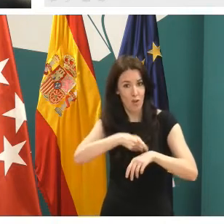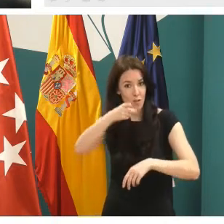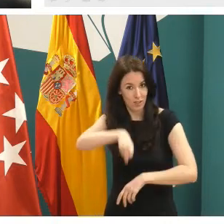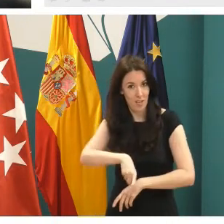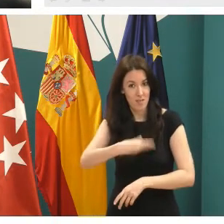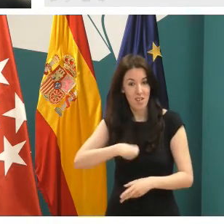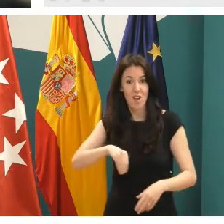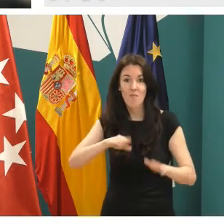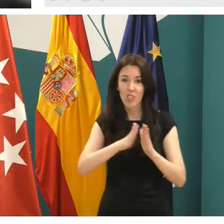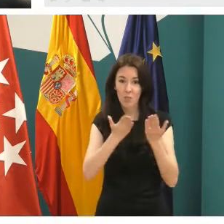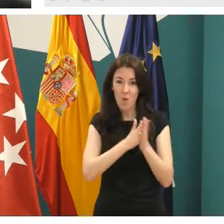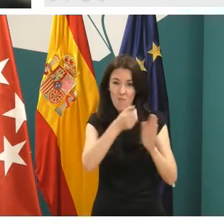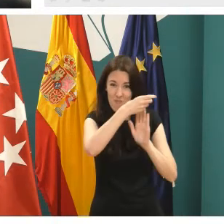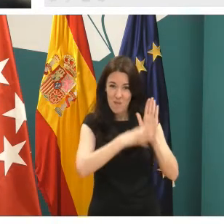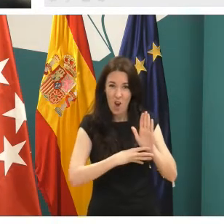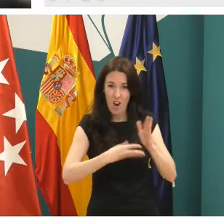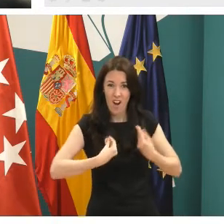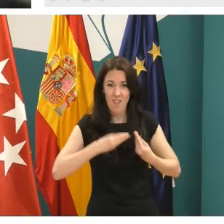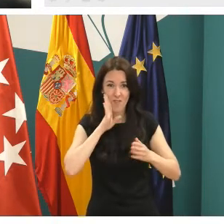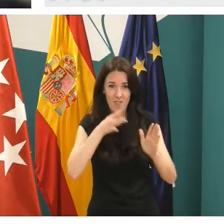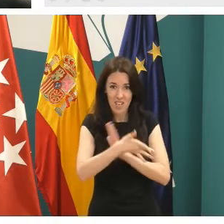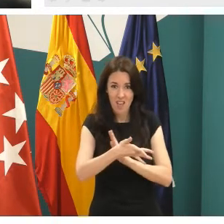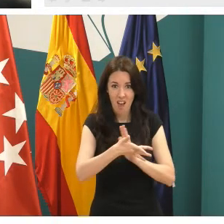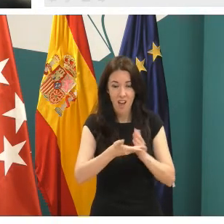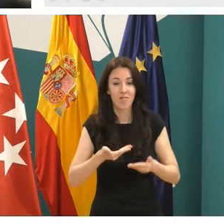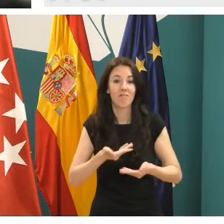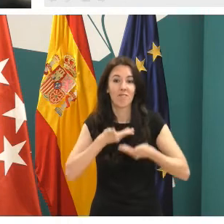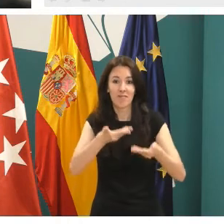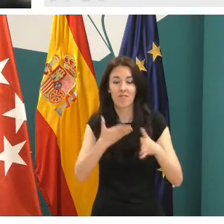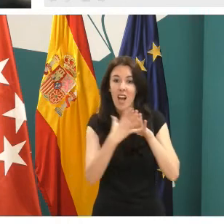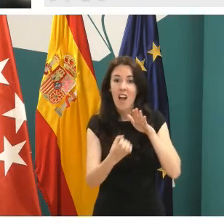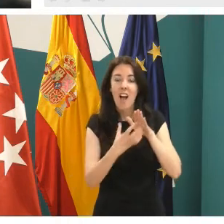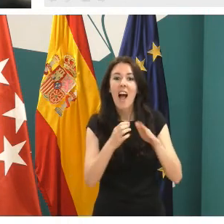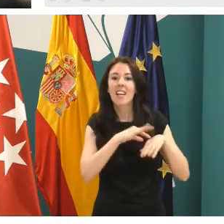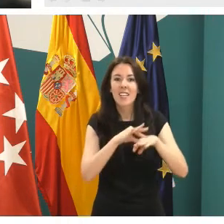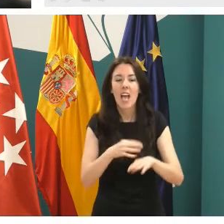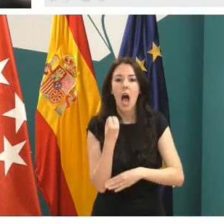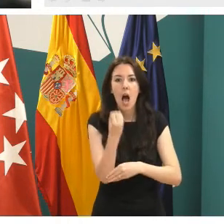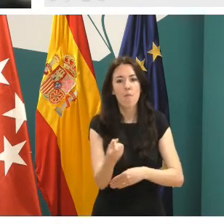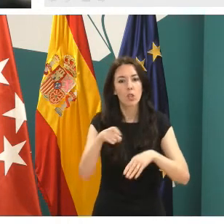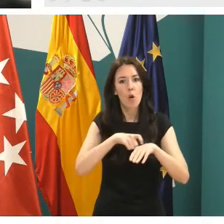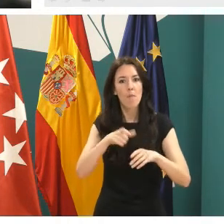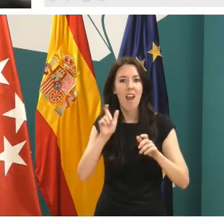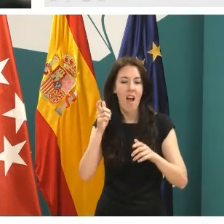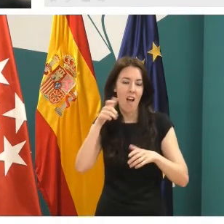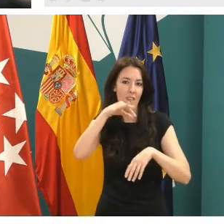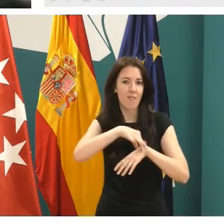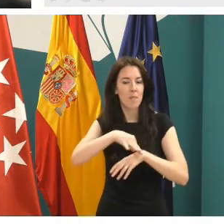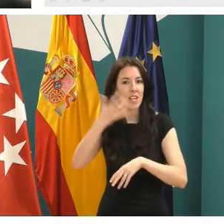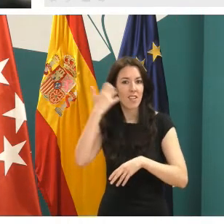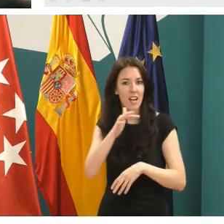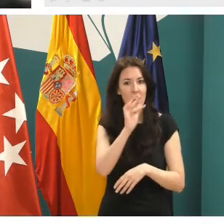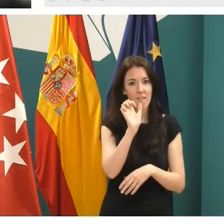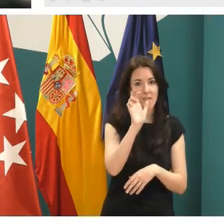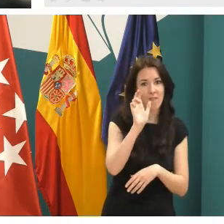de la bibliografía que Carmen comentó, invitaros a descargar esta guía de apoyo psicológico para enfermedades raras que hizo FER con